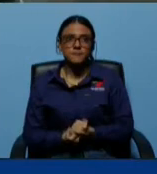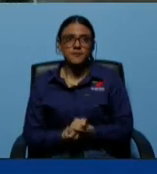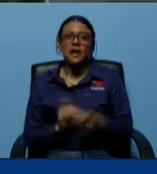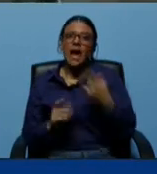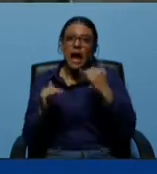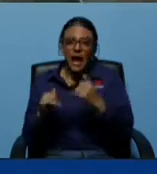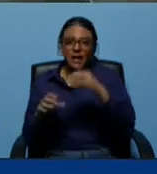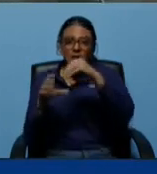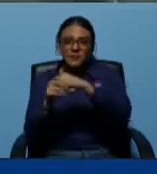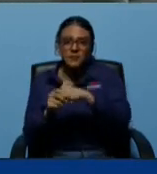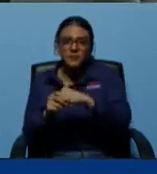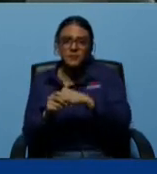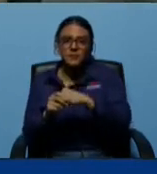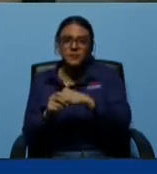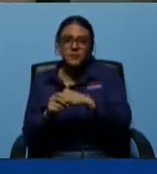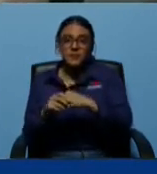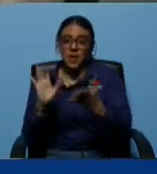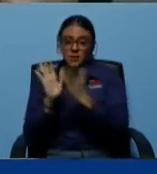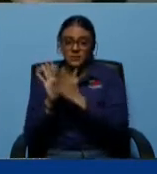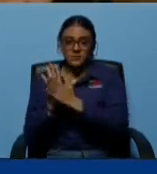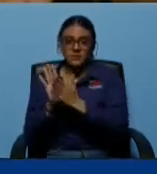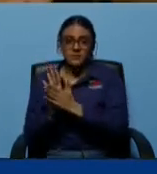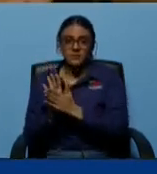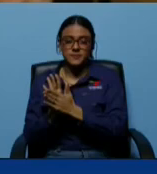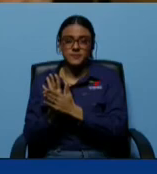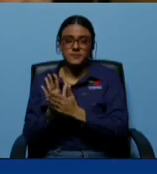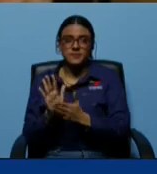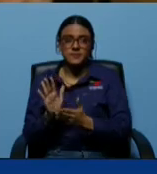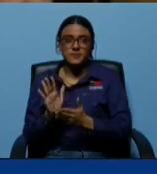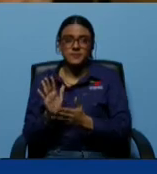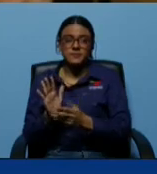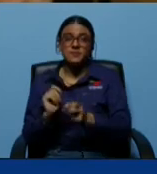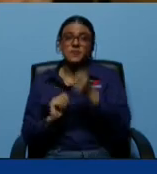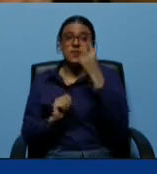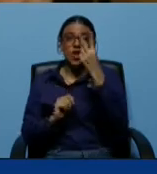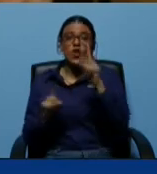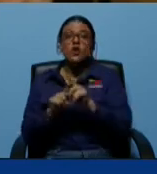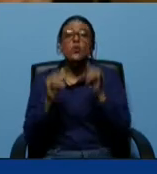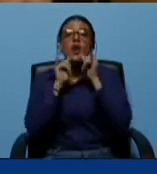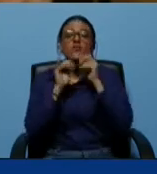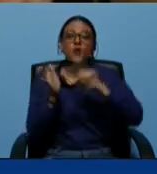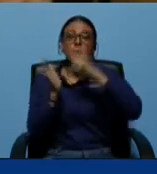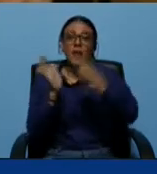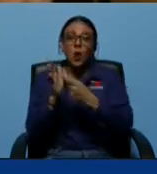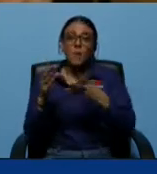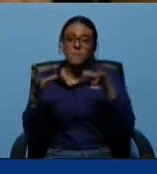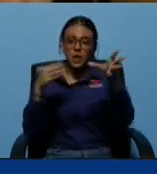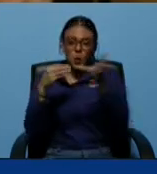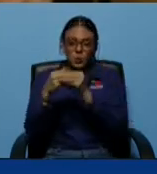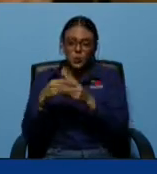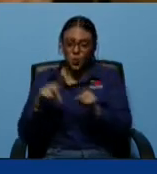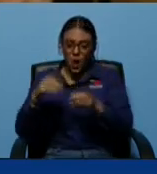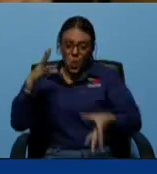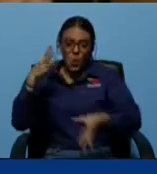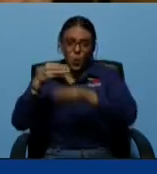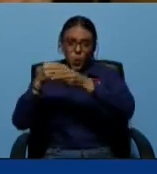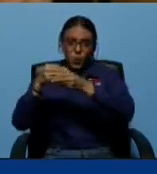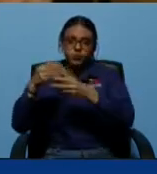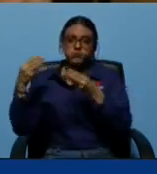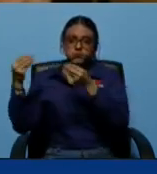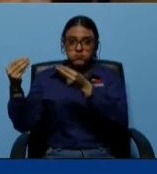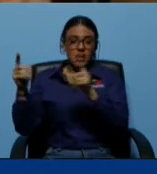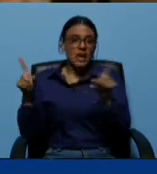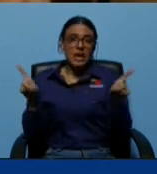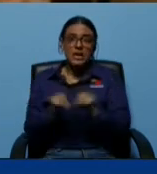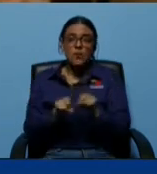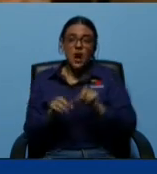descansa en estos 2 informes con anexos que yo estoy